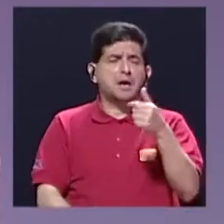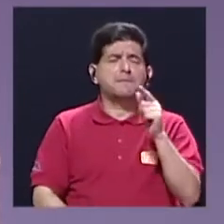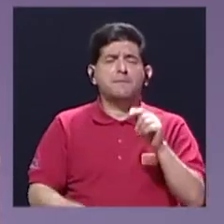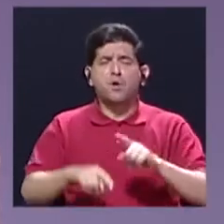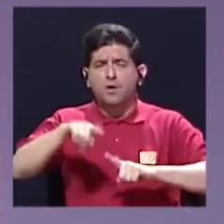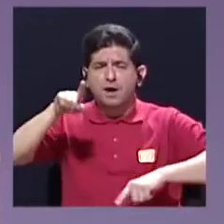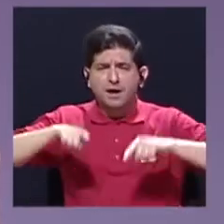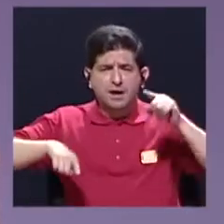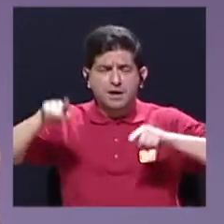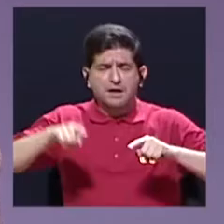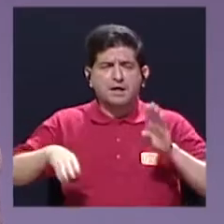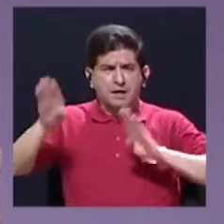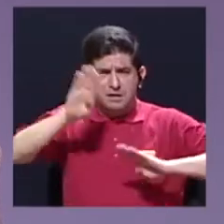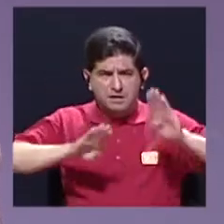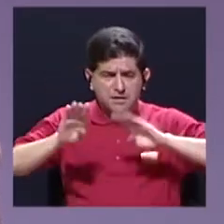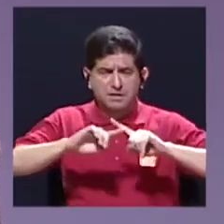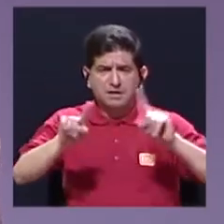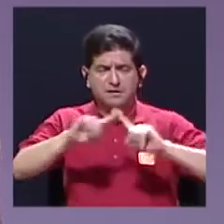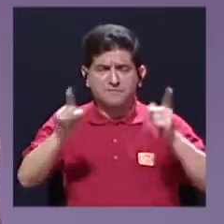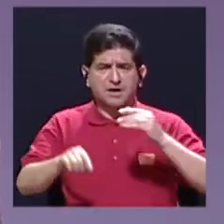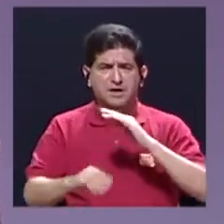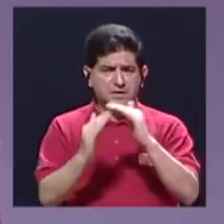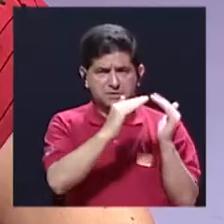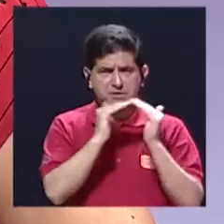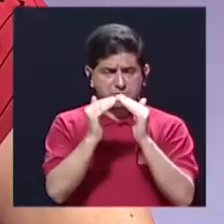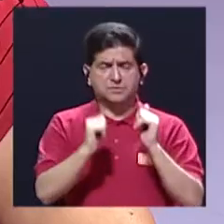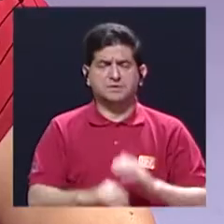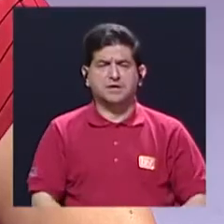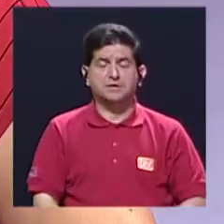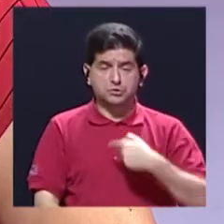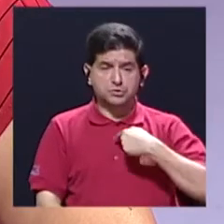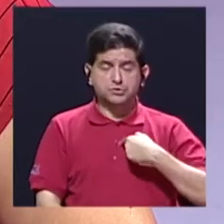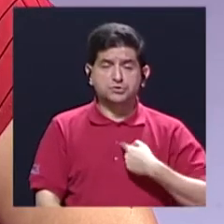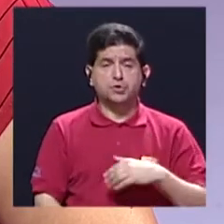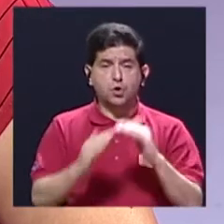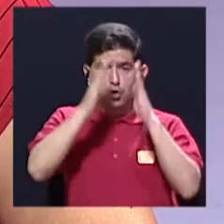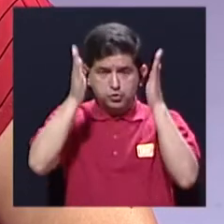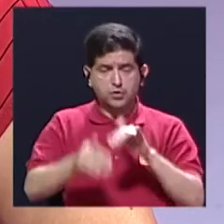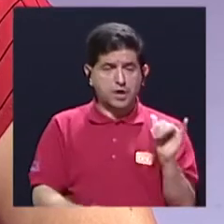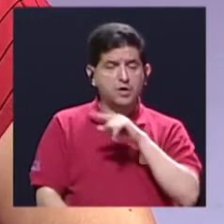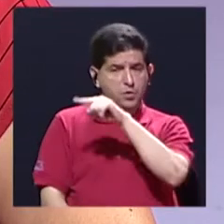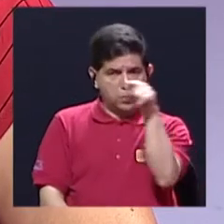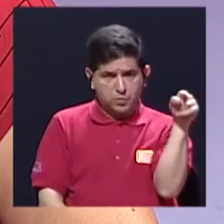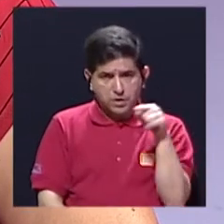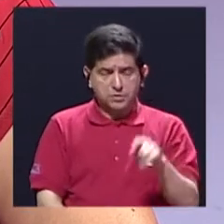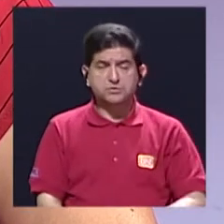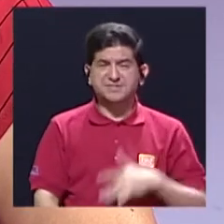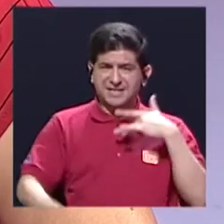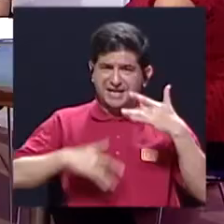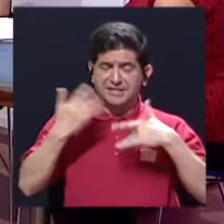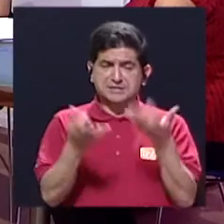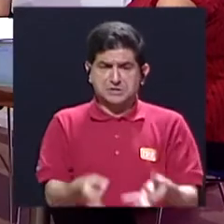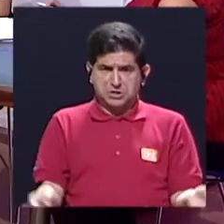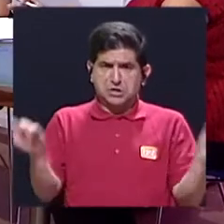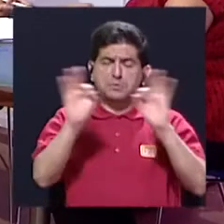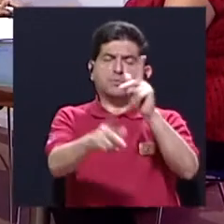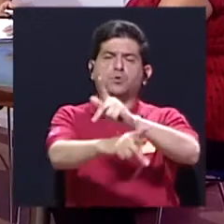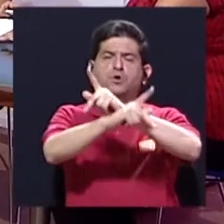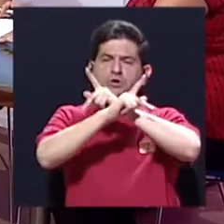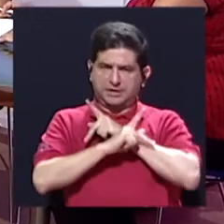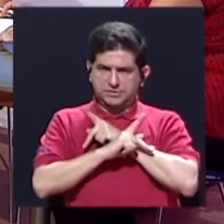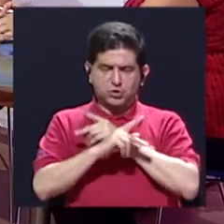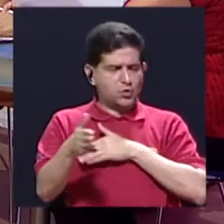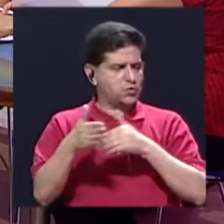biodiversidad que todavía queda en las ciudades. Que yo como ciudadano y muchos de ustedes sentimos importante proteger,